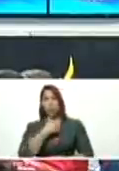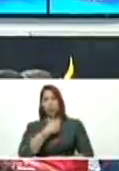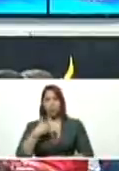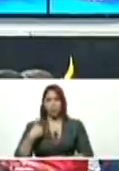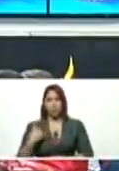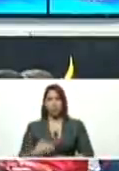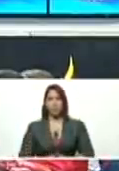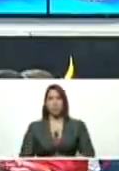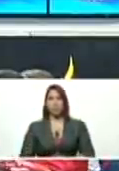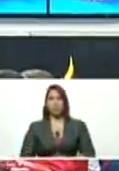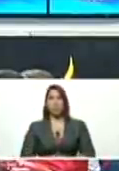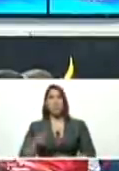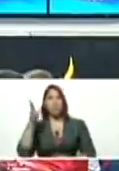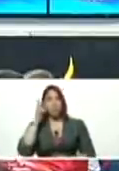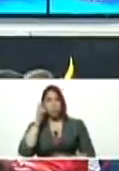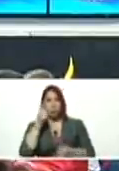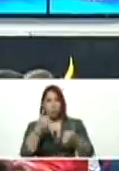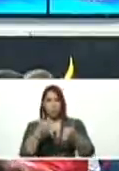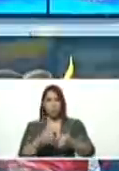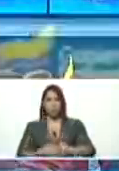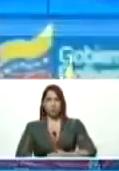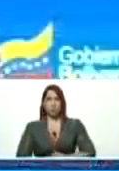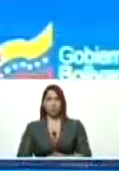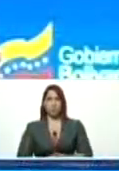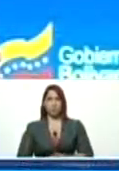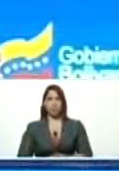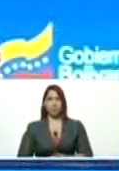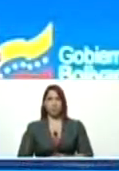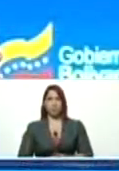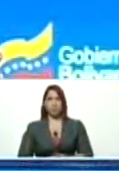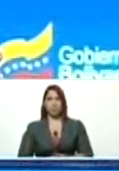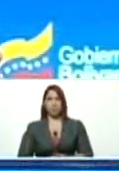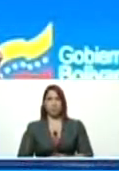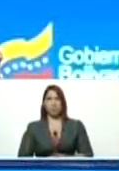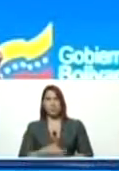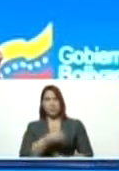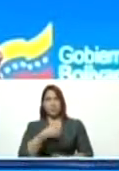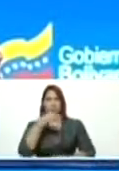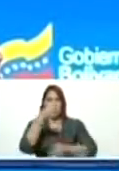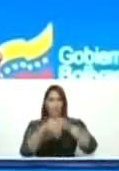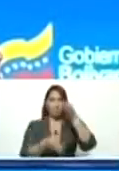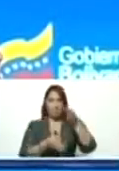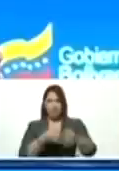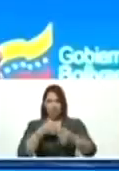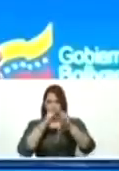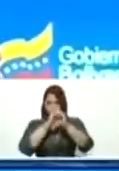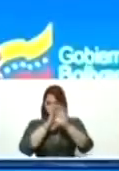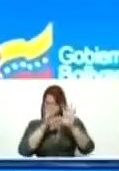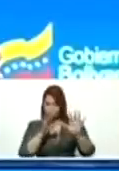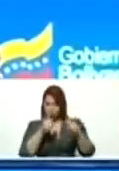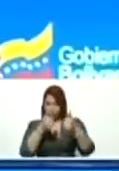que me escuchen bien quiero explicarme bien